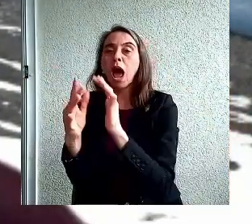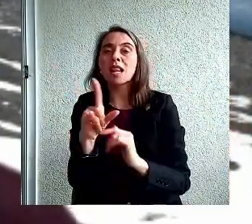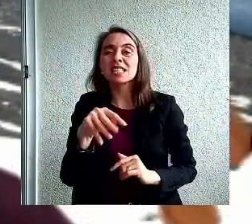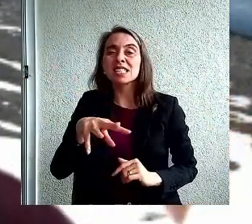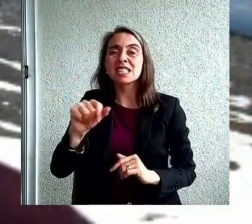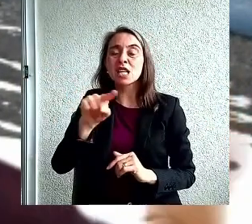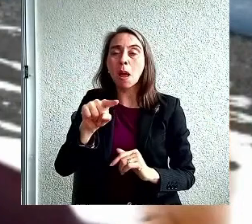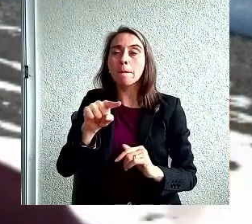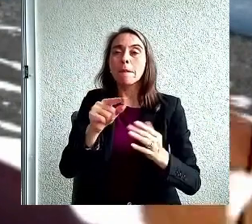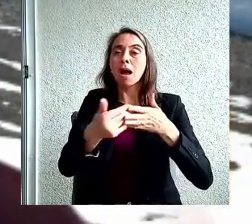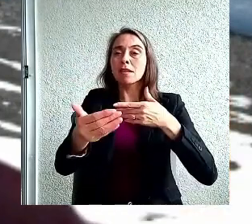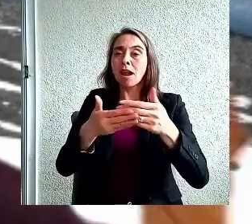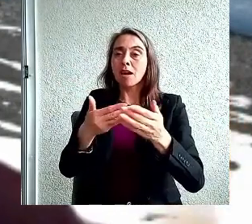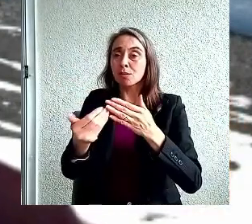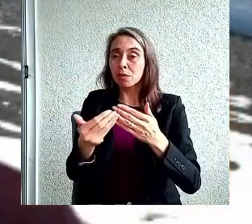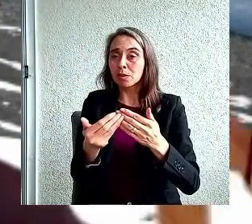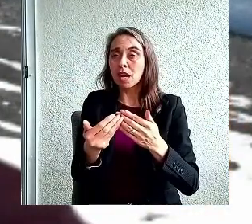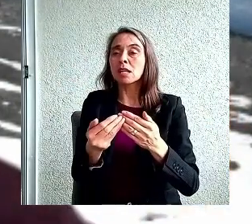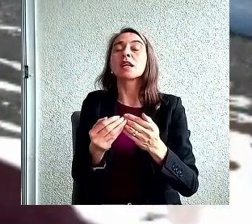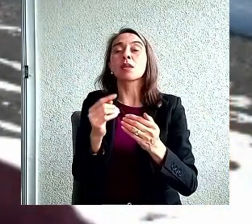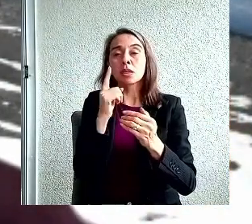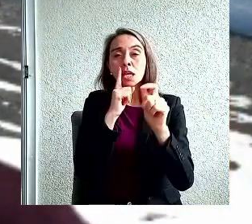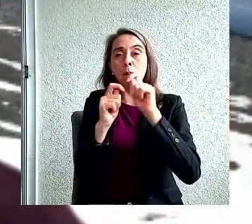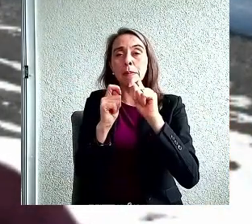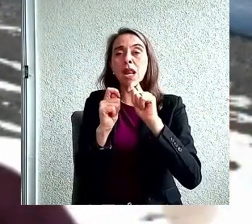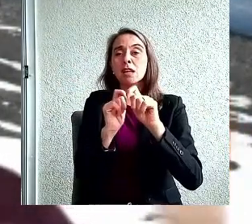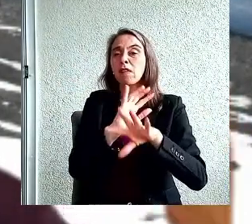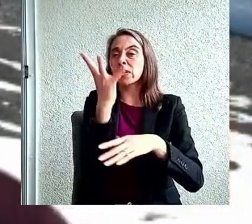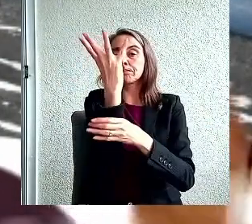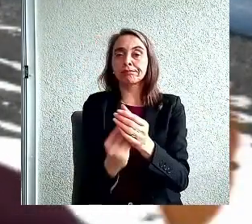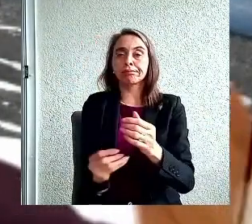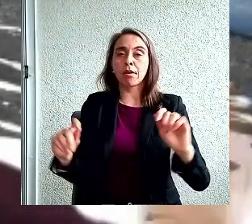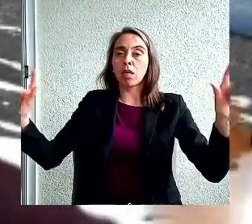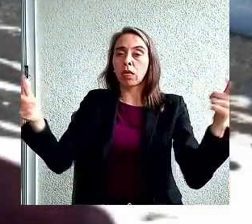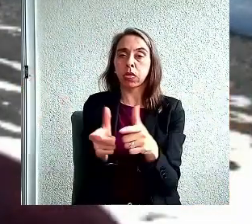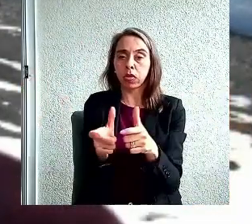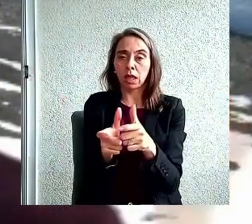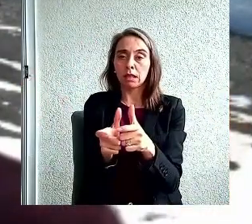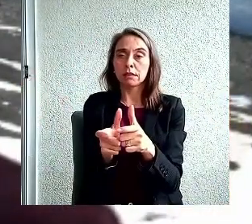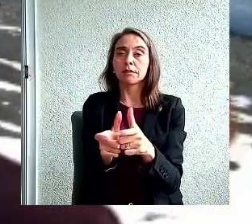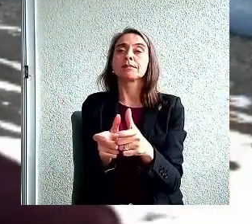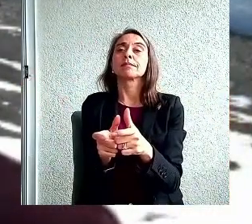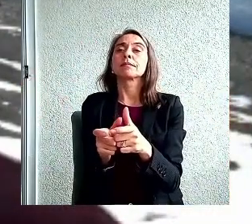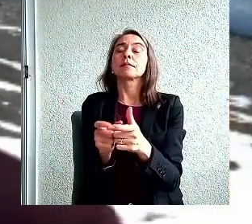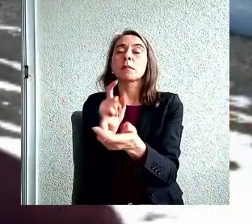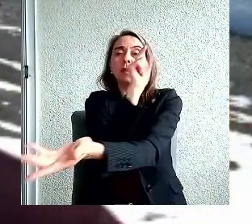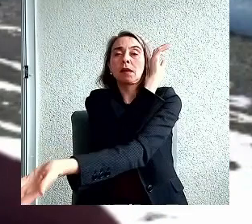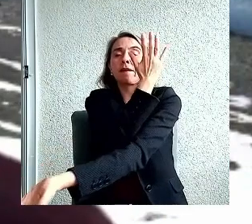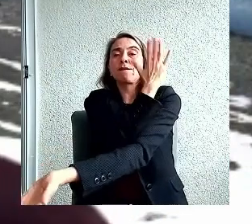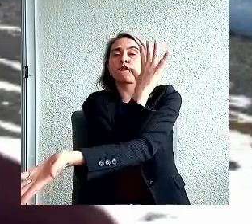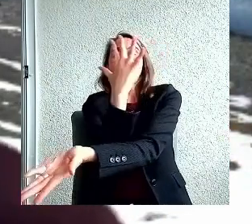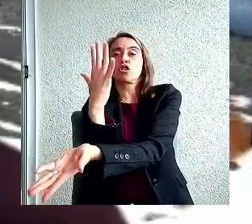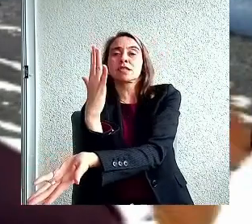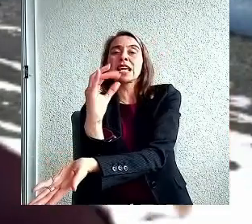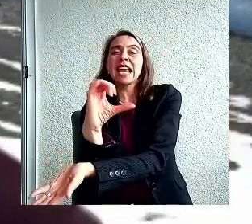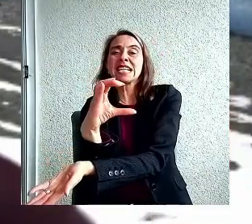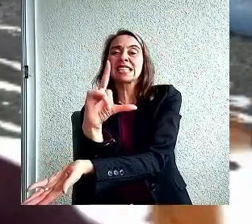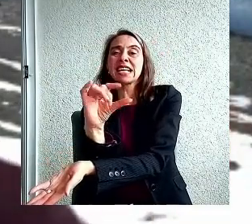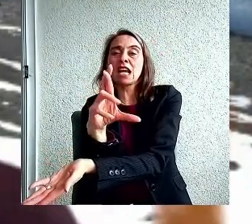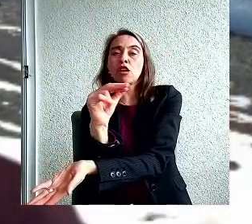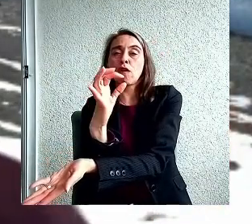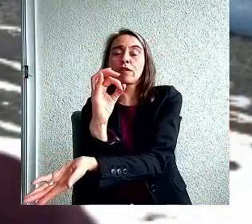bosque esclerófilo que está sufriendo mucho por el cambio climático y no tenemos ninguna respuesta a ello. O sea, no tenemos ninguna política